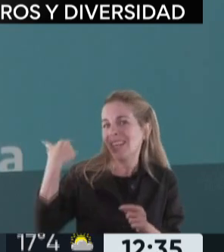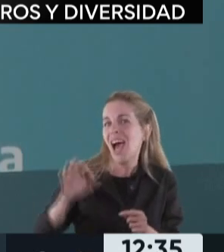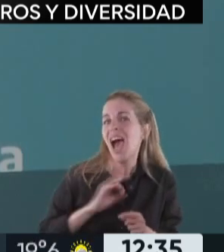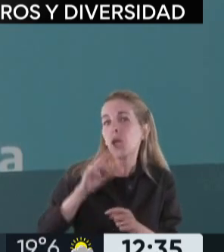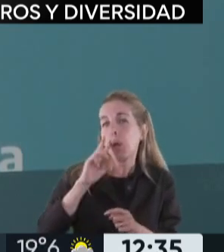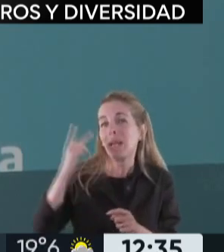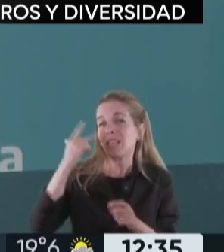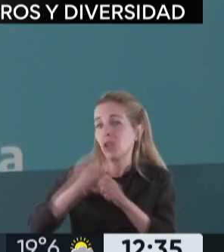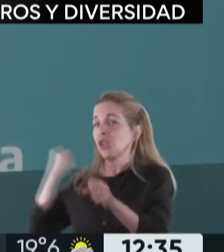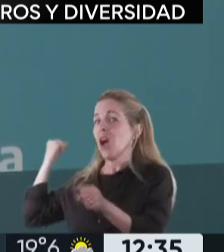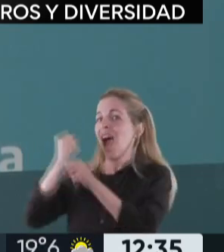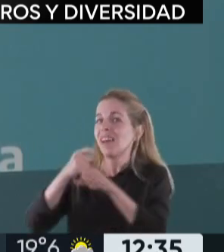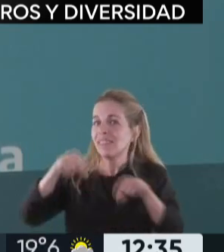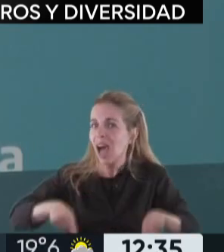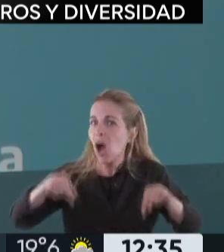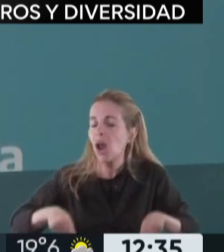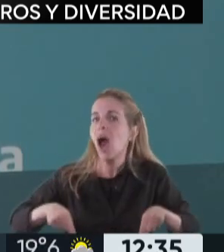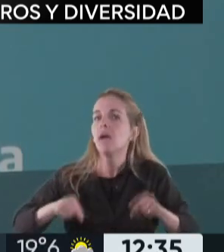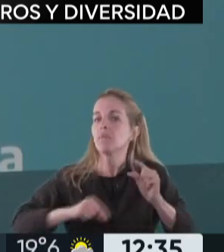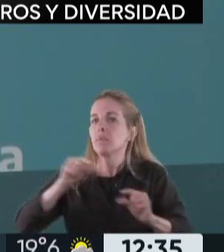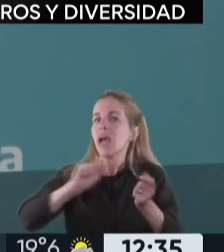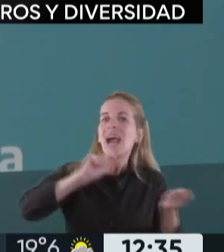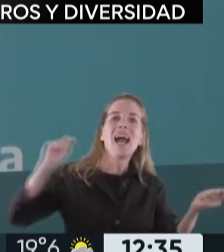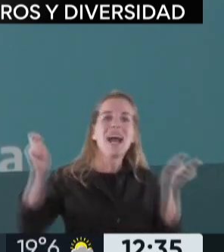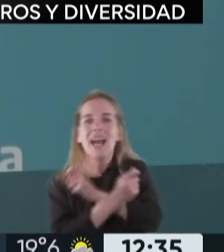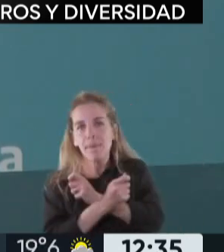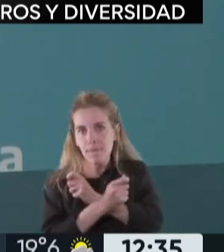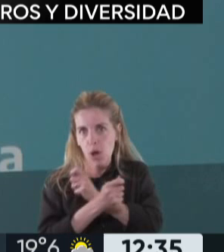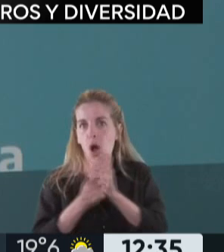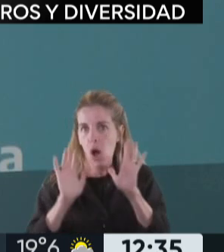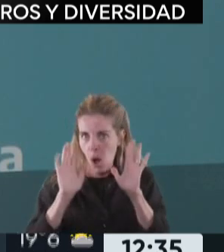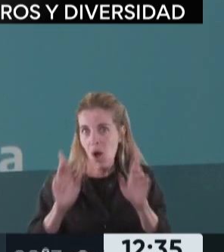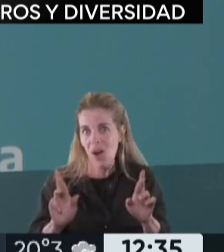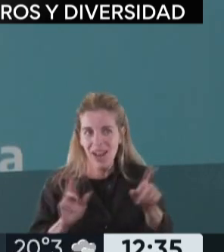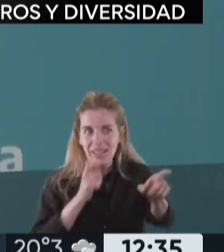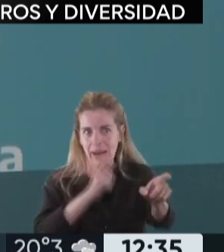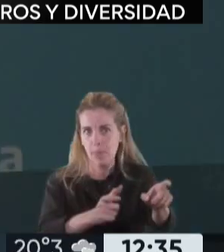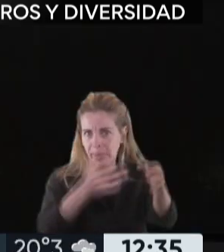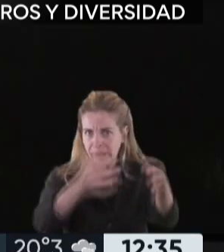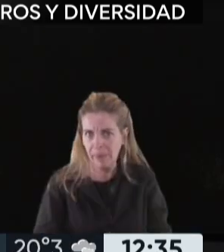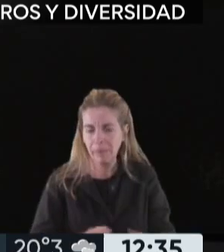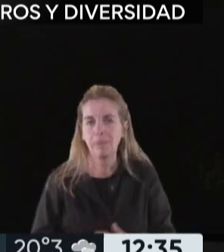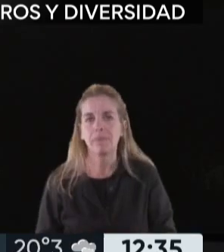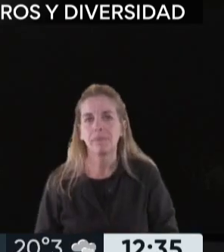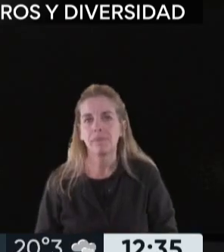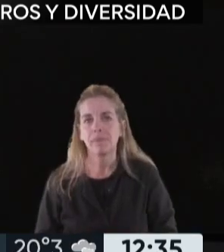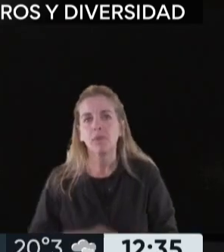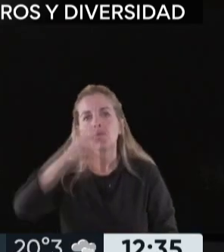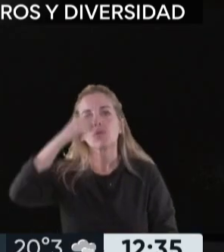adelante ha sido un cambio transformador para toda esa población. Espero que te sirva la respuesta. Última